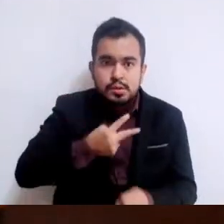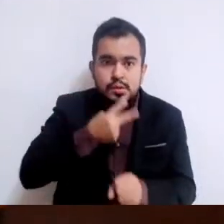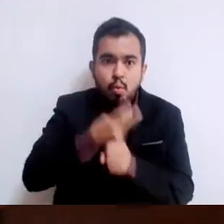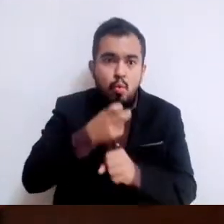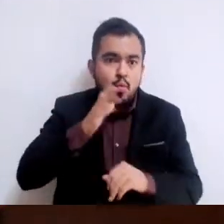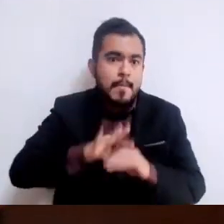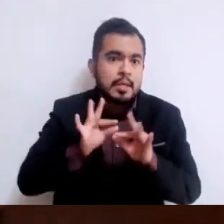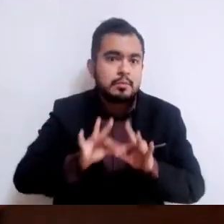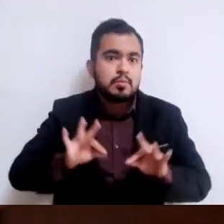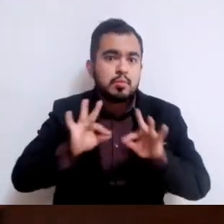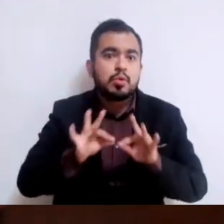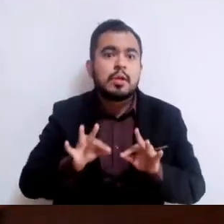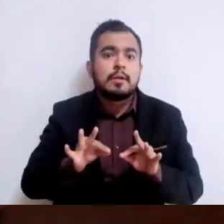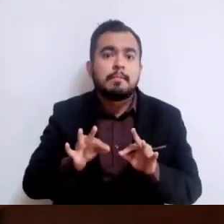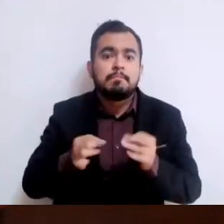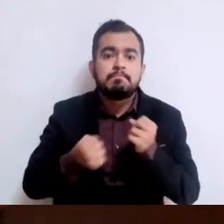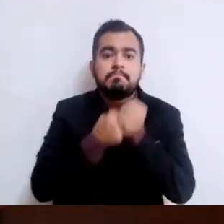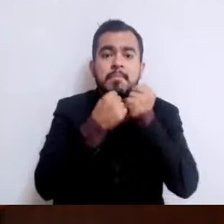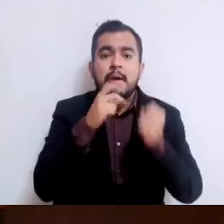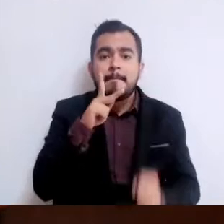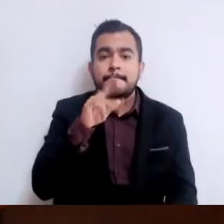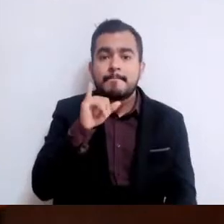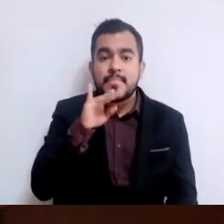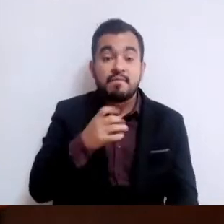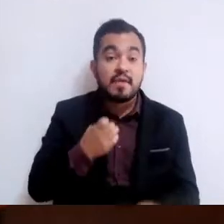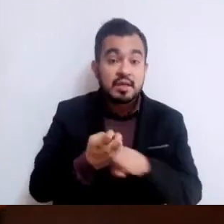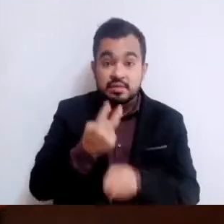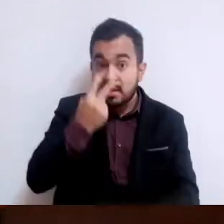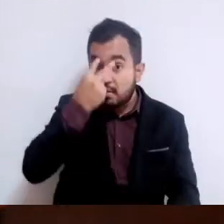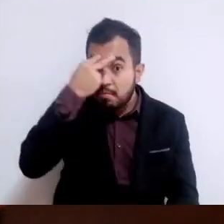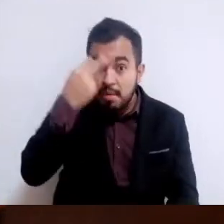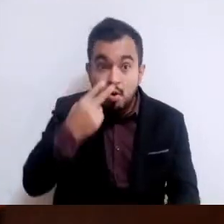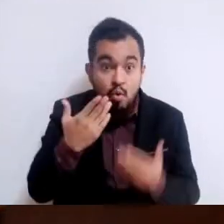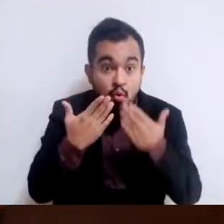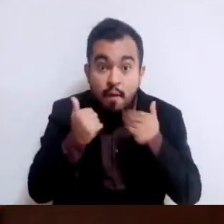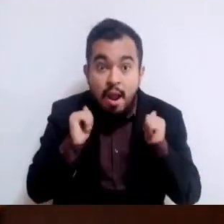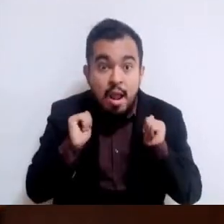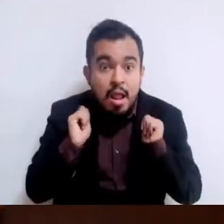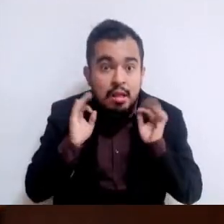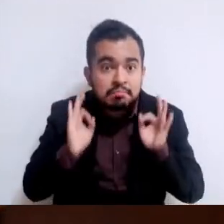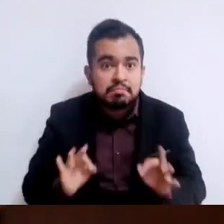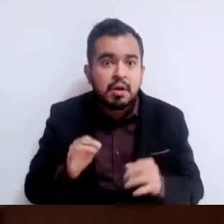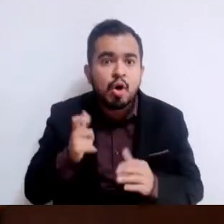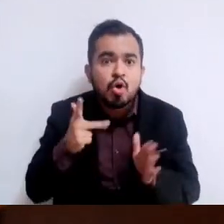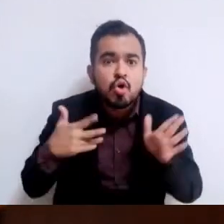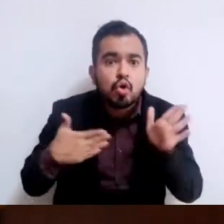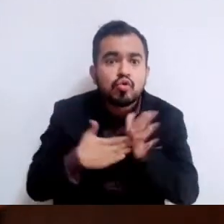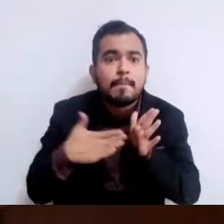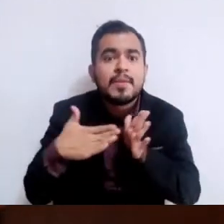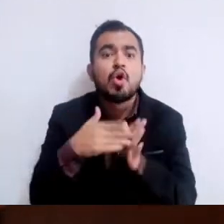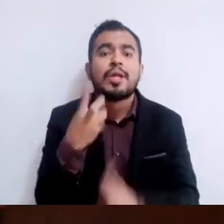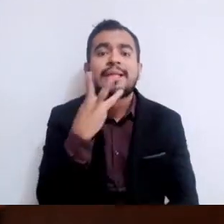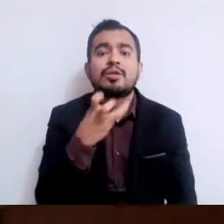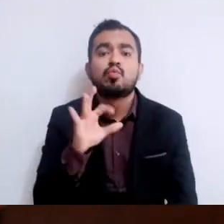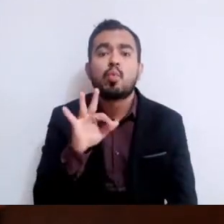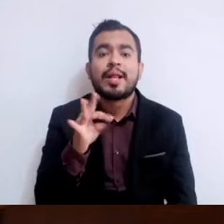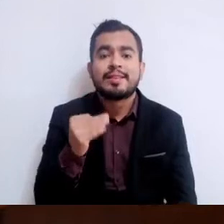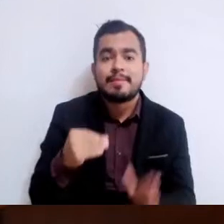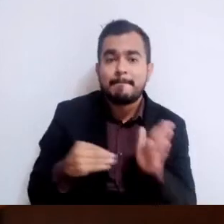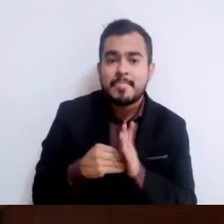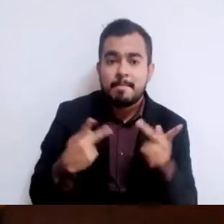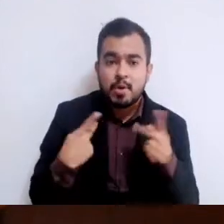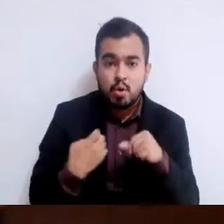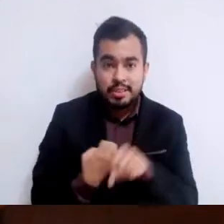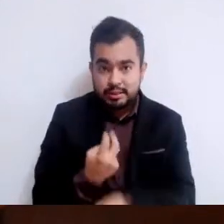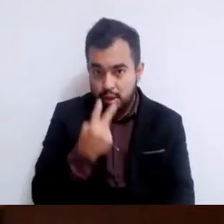sido incapaz de implementar políticas diferenciadas para los más de 8.340.000 mexiquenses que